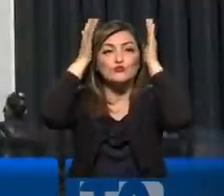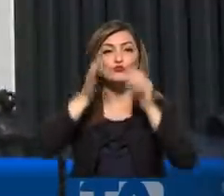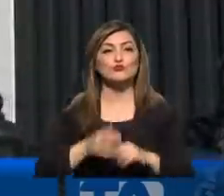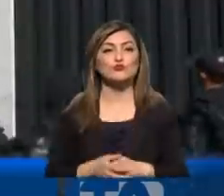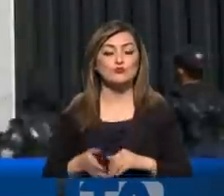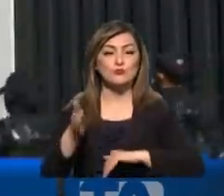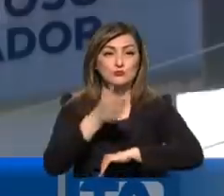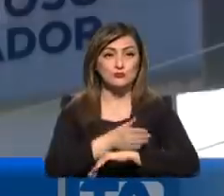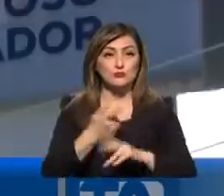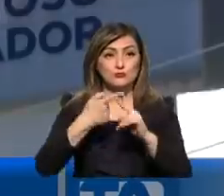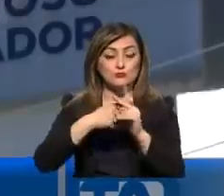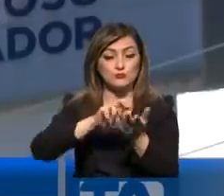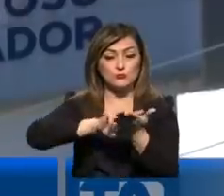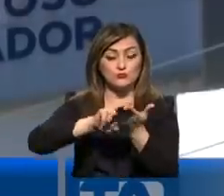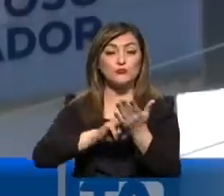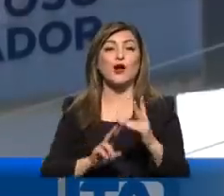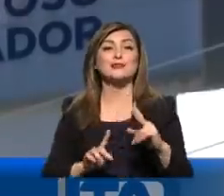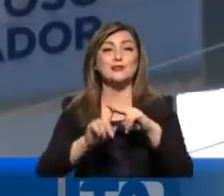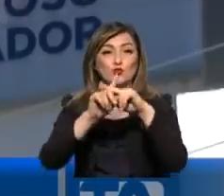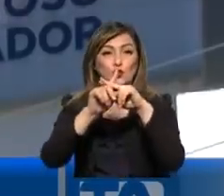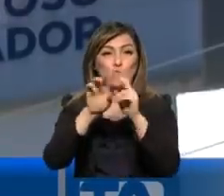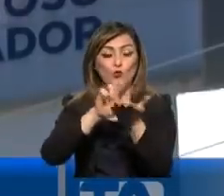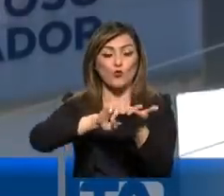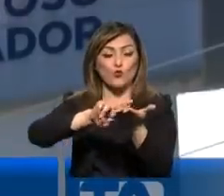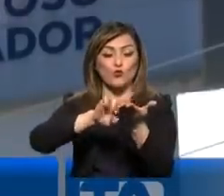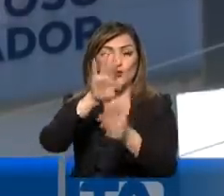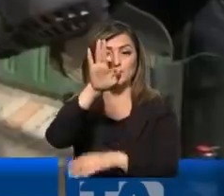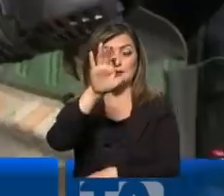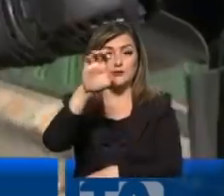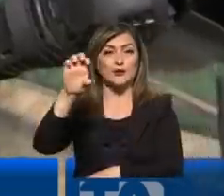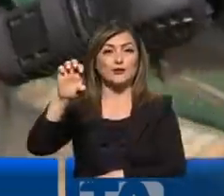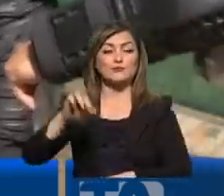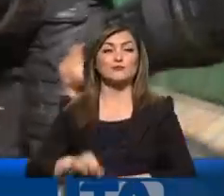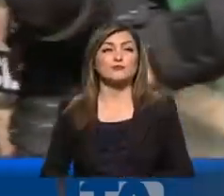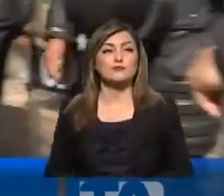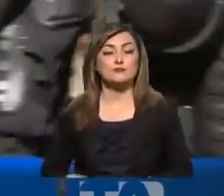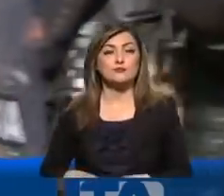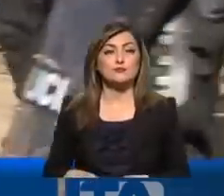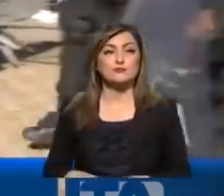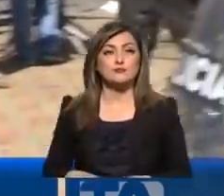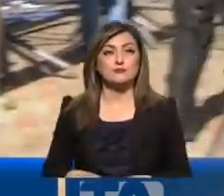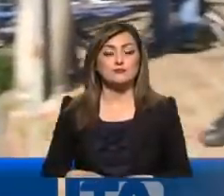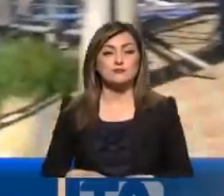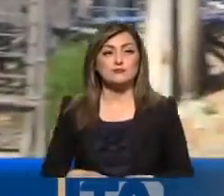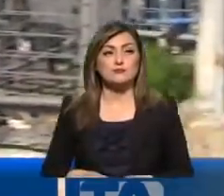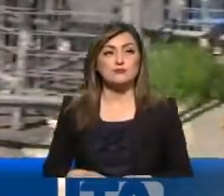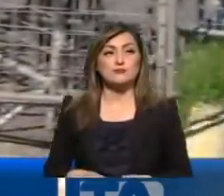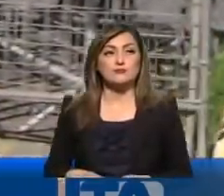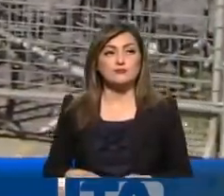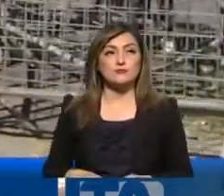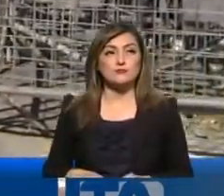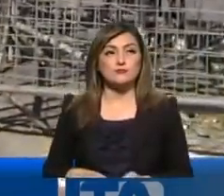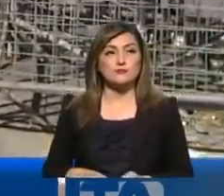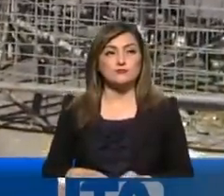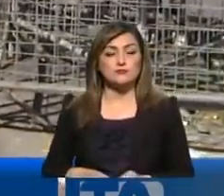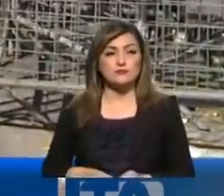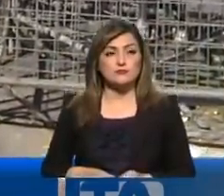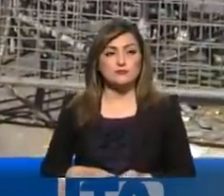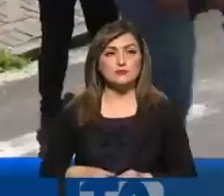que se instale la sesión extraordinaria del Pleno del Tribunal Contencioso Electoral para resolver el tema.